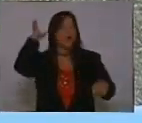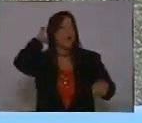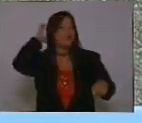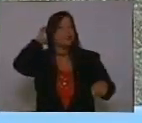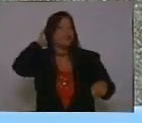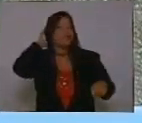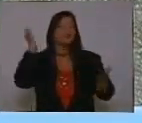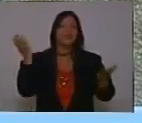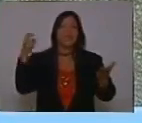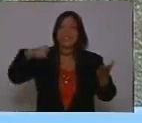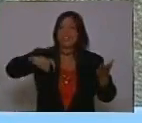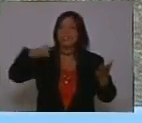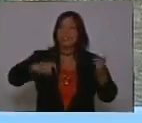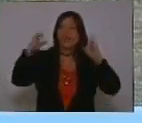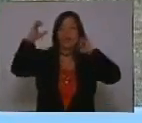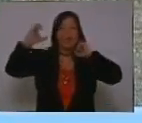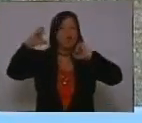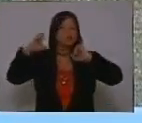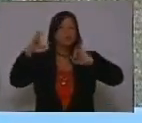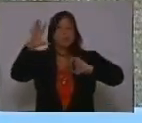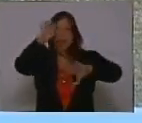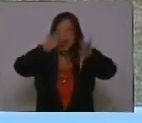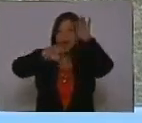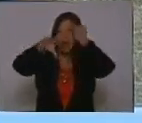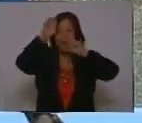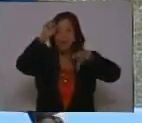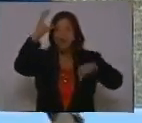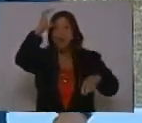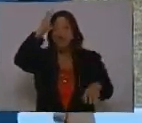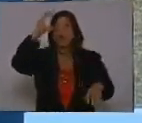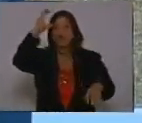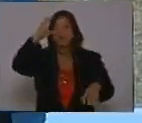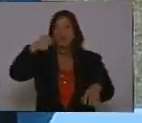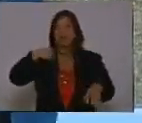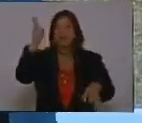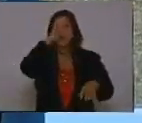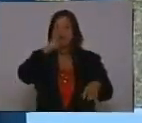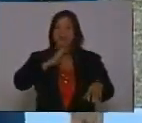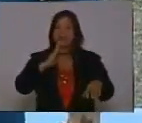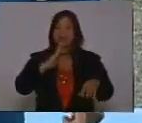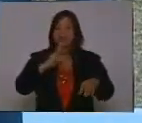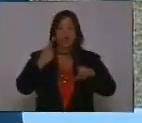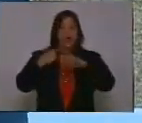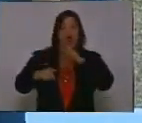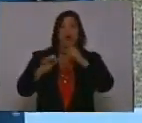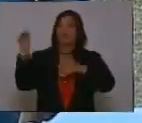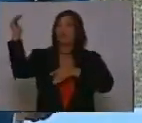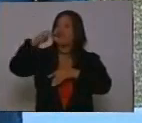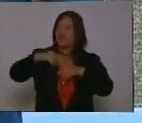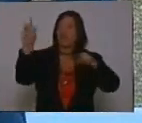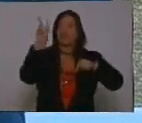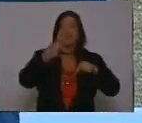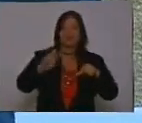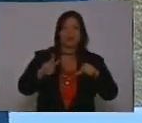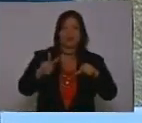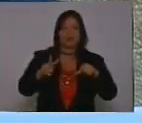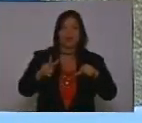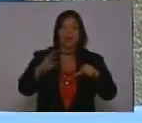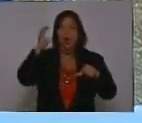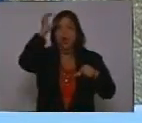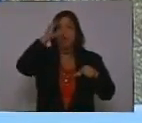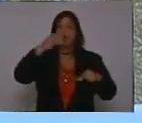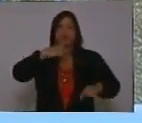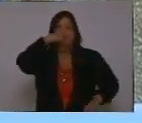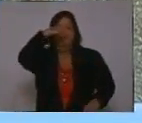que necesitaba adquirir conocimiento en mi país, en otro país. ¿Para qué? No conocimiento para